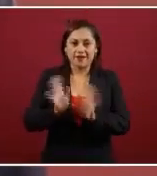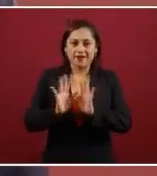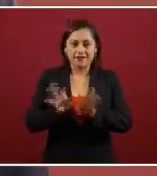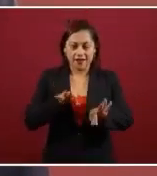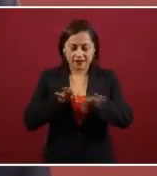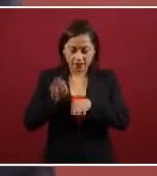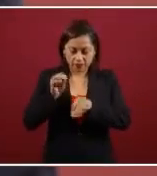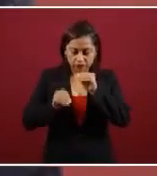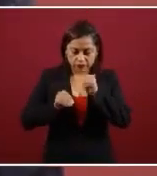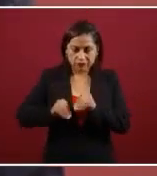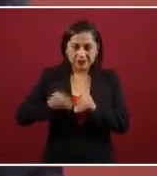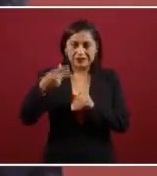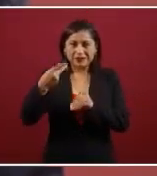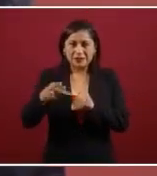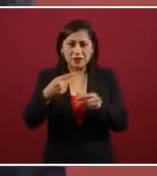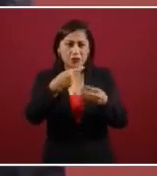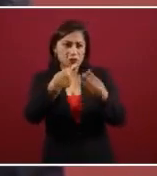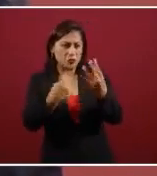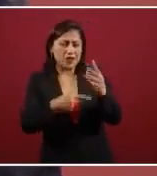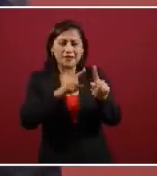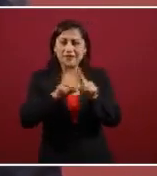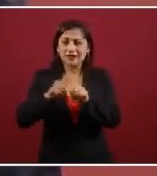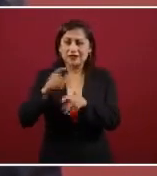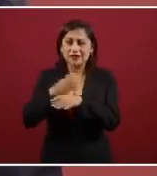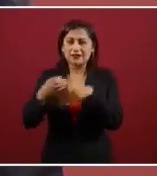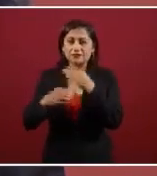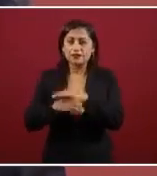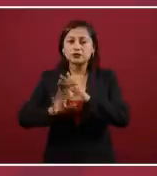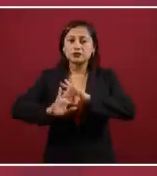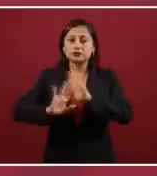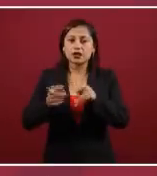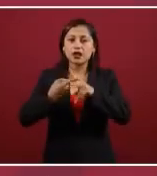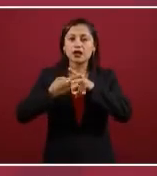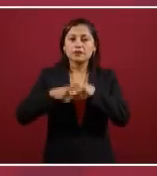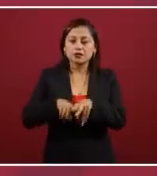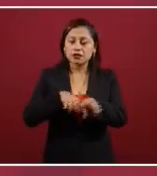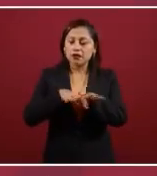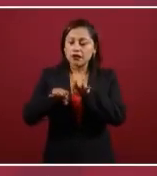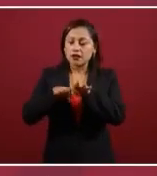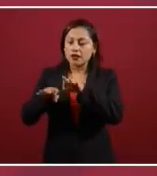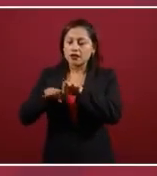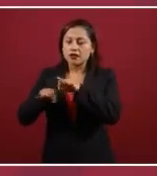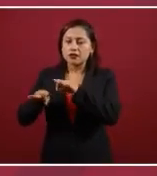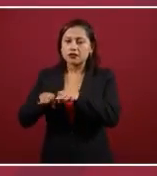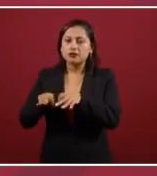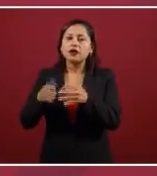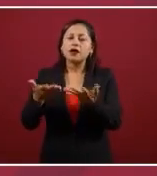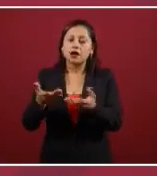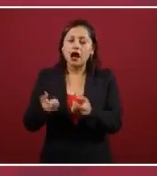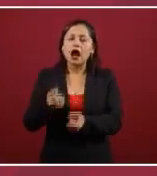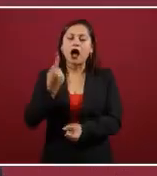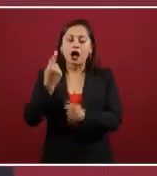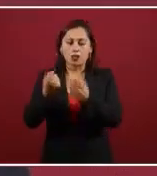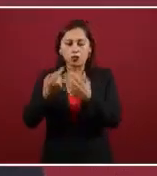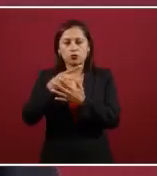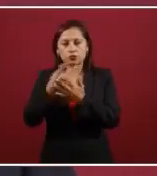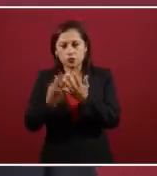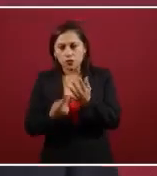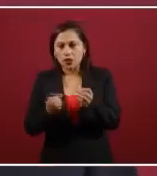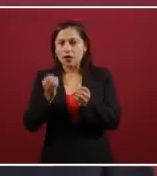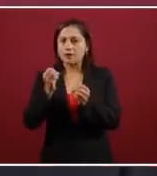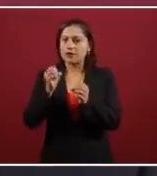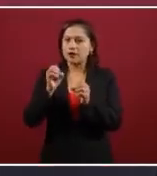que algunas se nos han ido quedando, ¿no? Van lentas, pero ahora